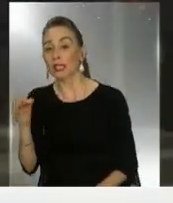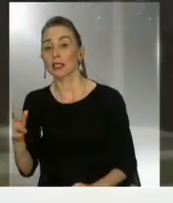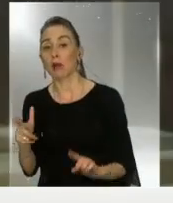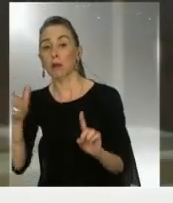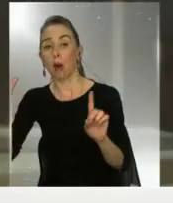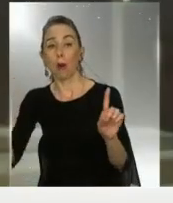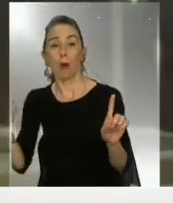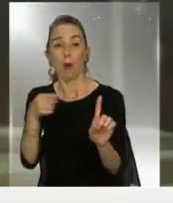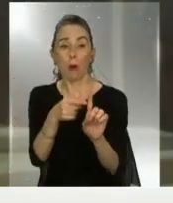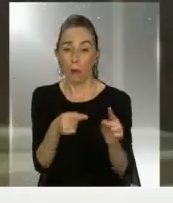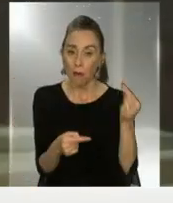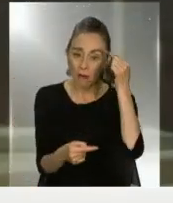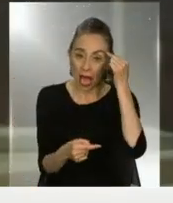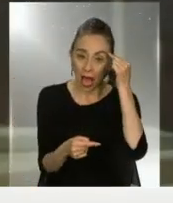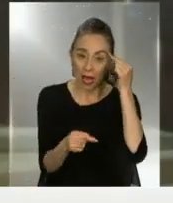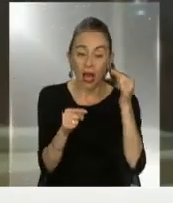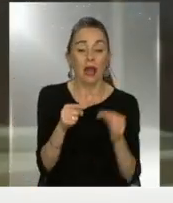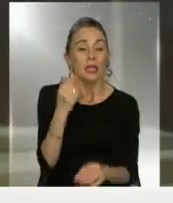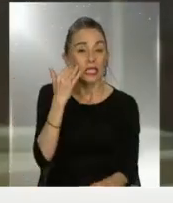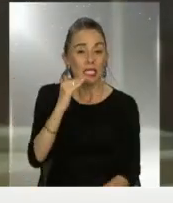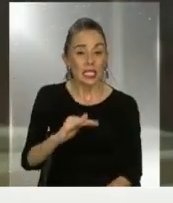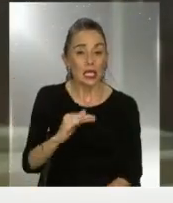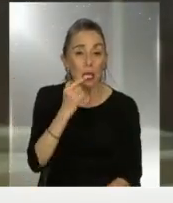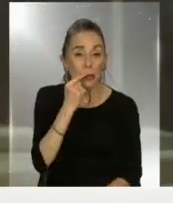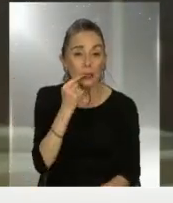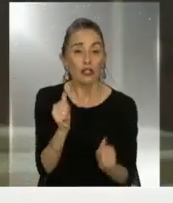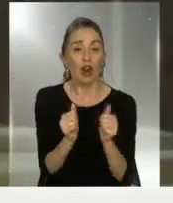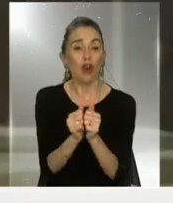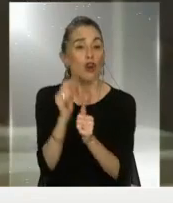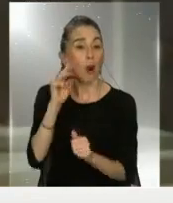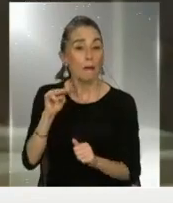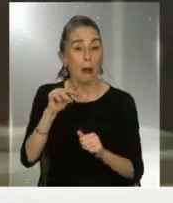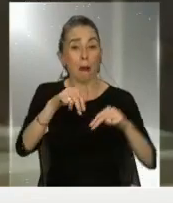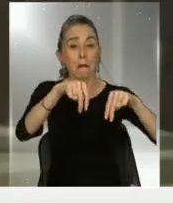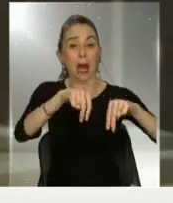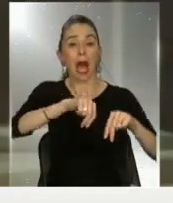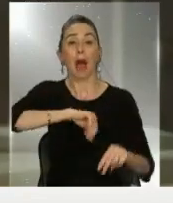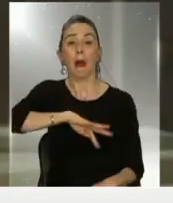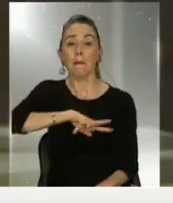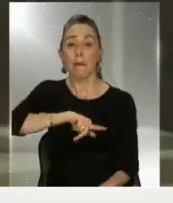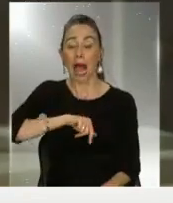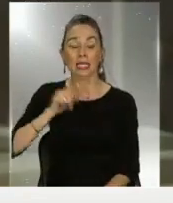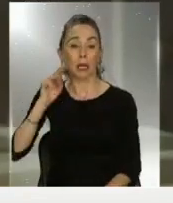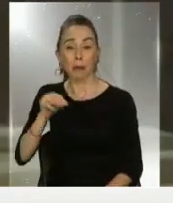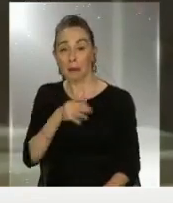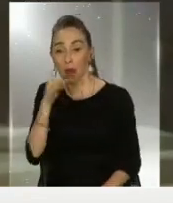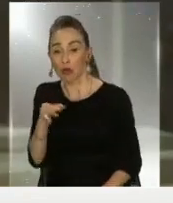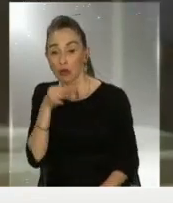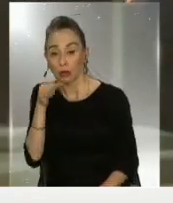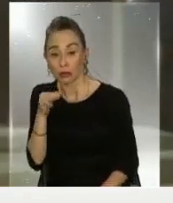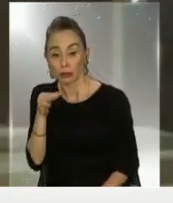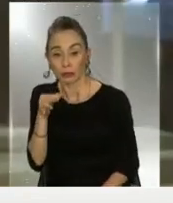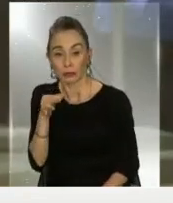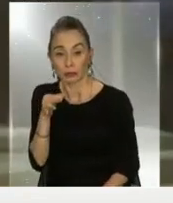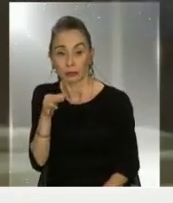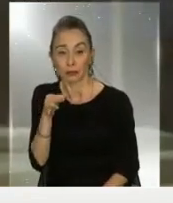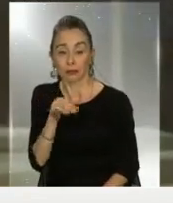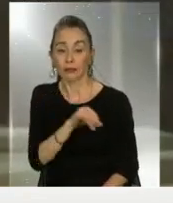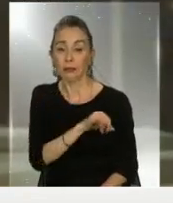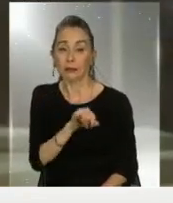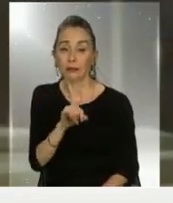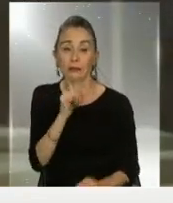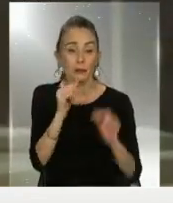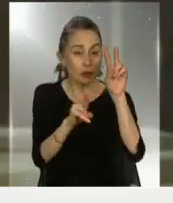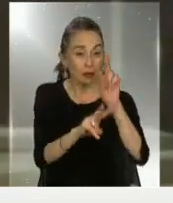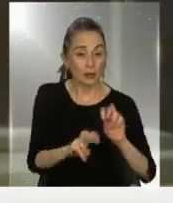bala. Y en esta plaza, el menor se encontraría con su madre, según lo señalado preliminarmente por ella, y... circunstancias